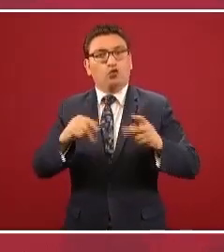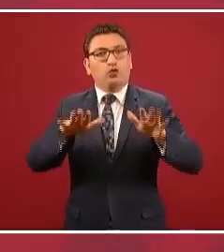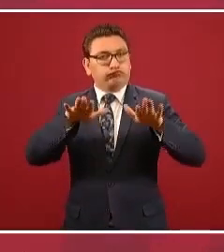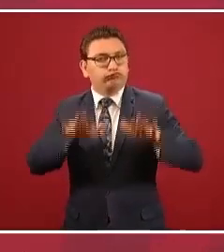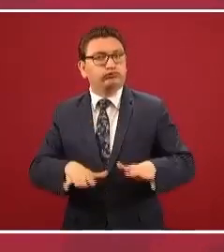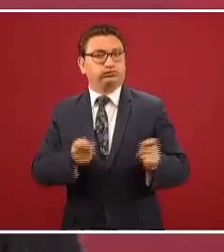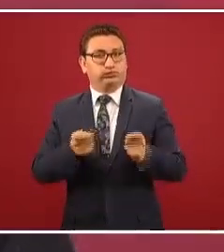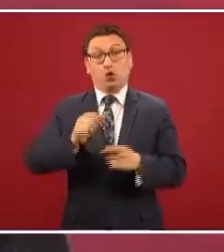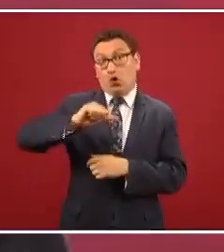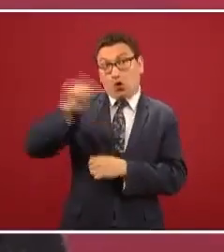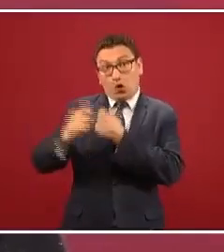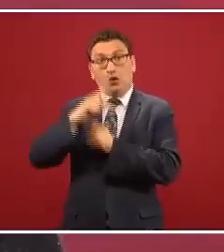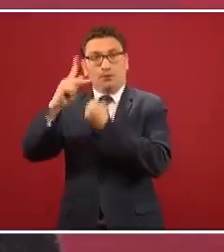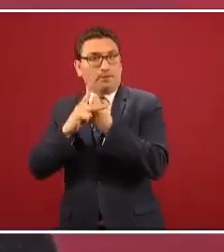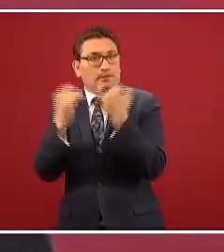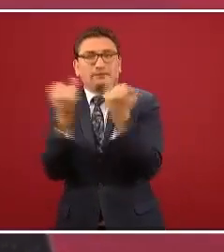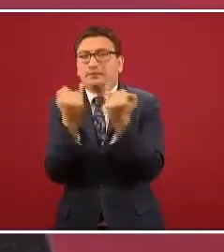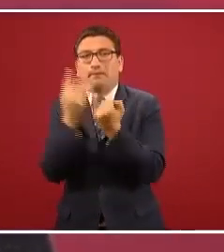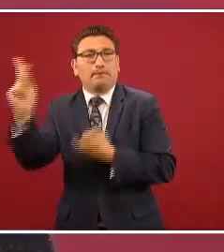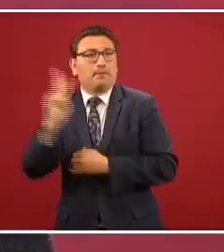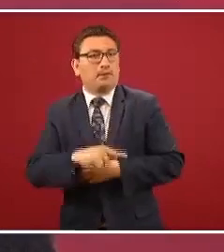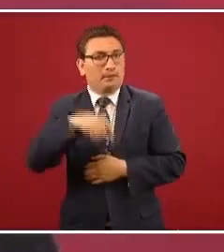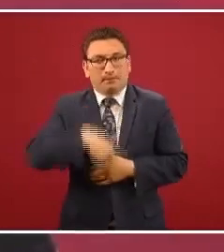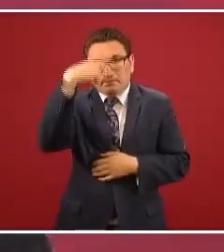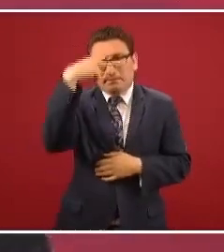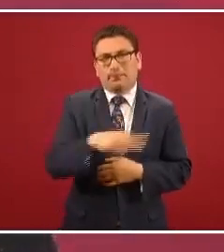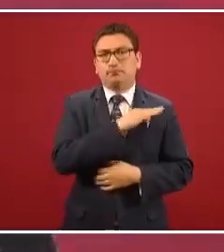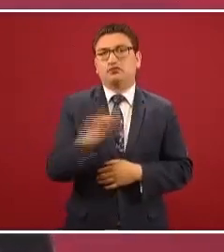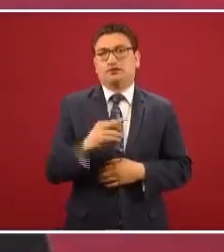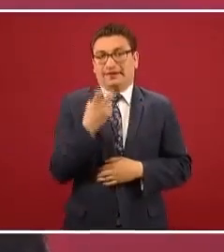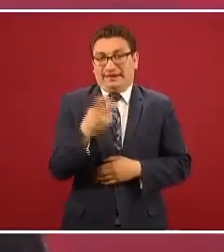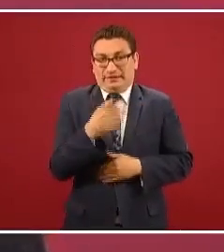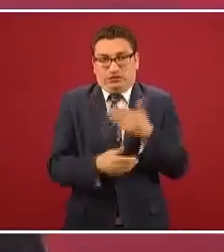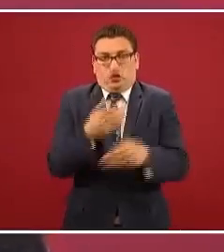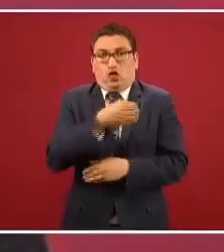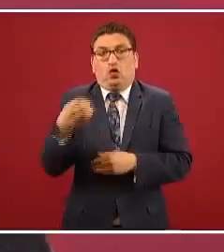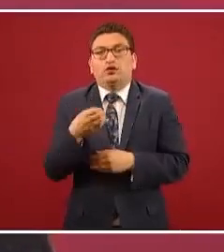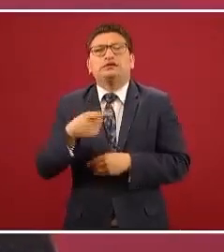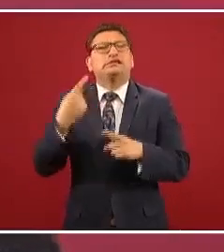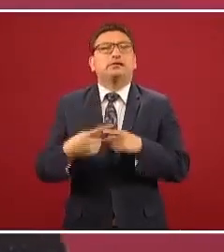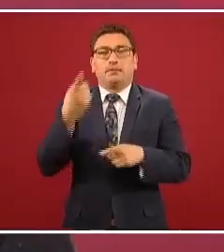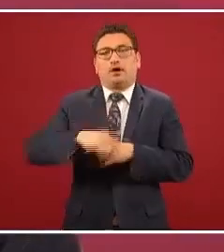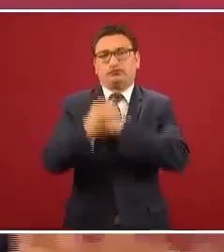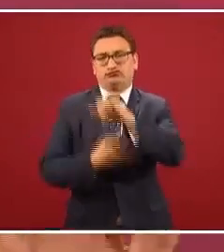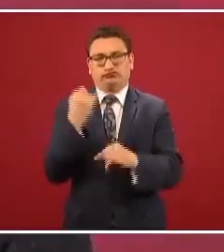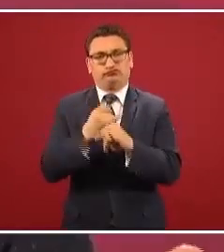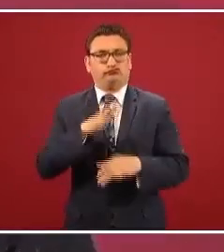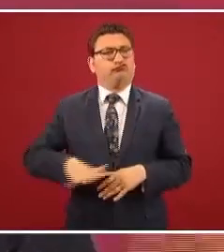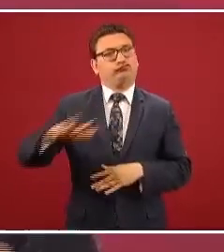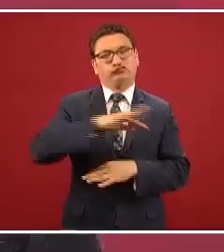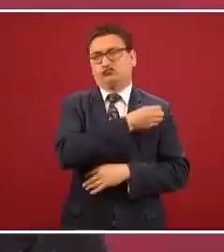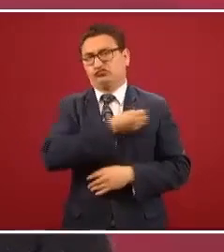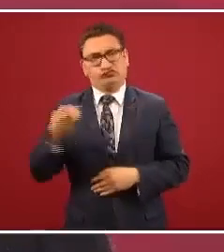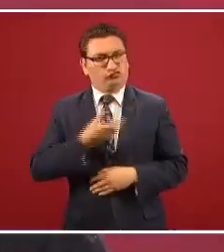mundo, que usan protocolos semejantes a los de México y que no son otros que los estándares internacionales, y